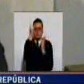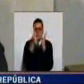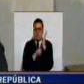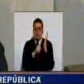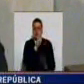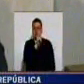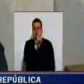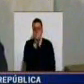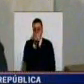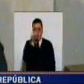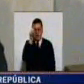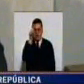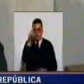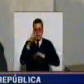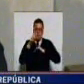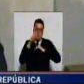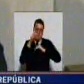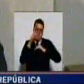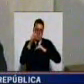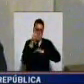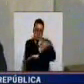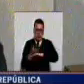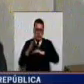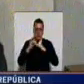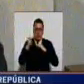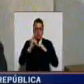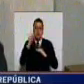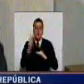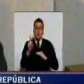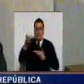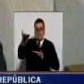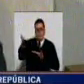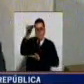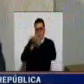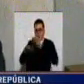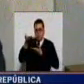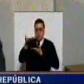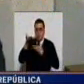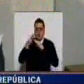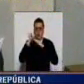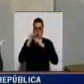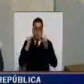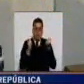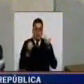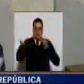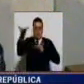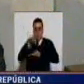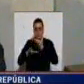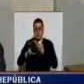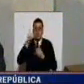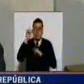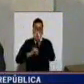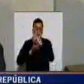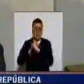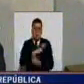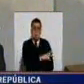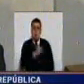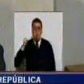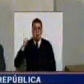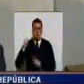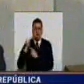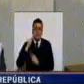millones de dólares por el cambio de la tasa de cambio. Estos ministerios se ganaron toda la plata del mundo en este